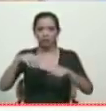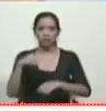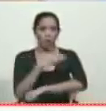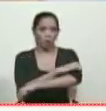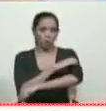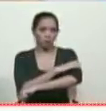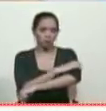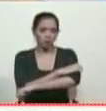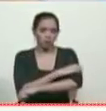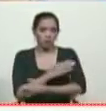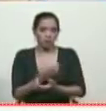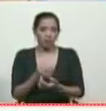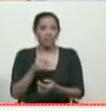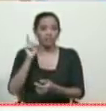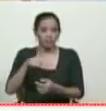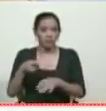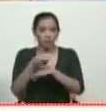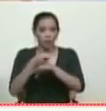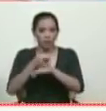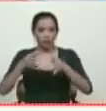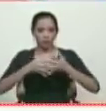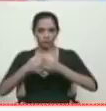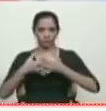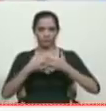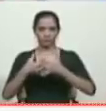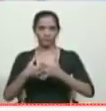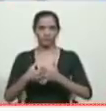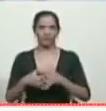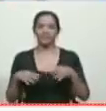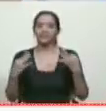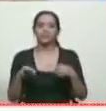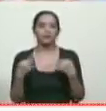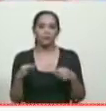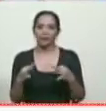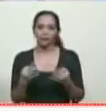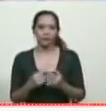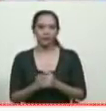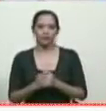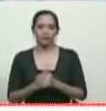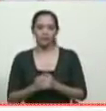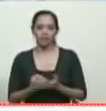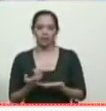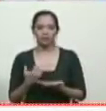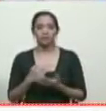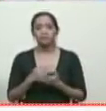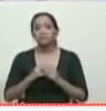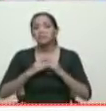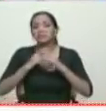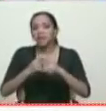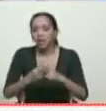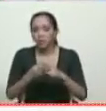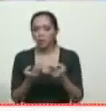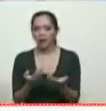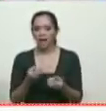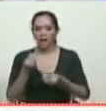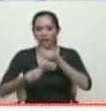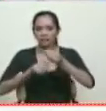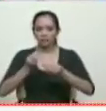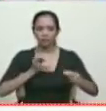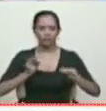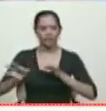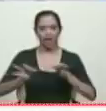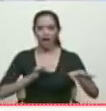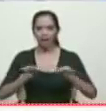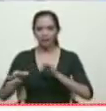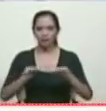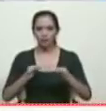del gobierno norteamericano que simplemente se han prestado para montar el teatro de operaciones de guerra.